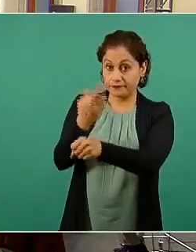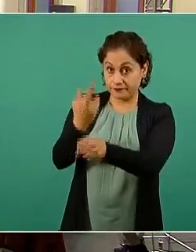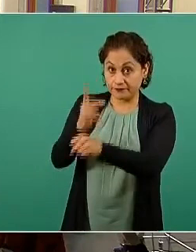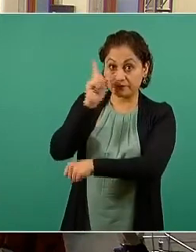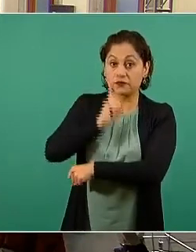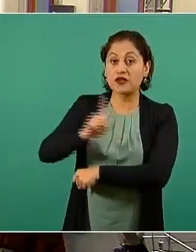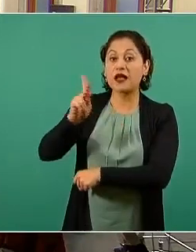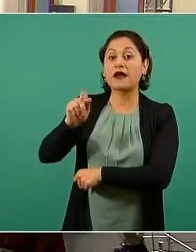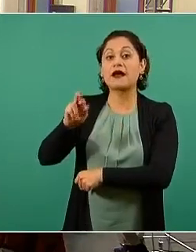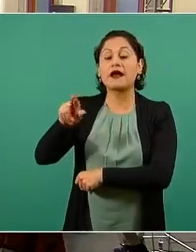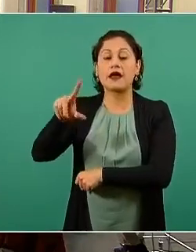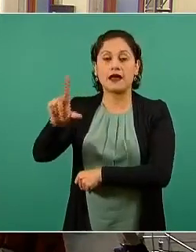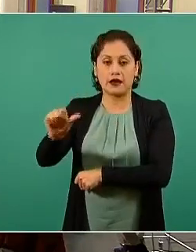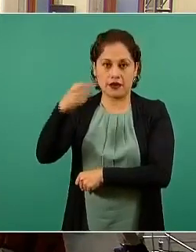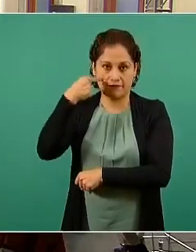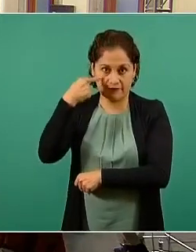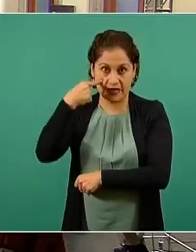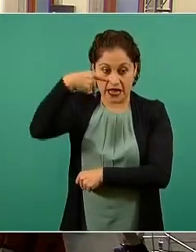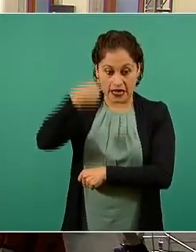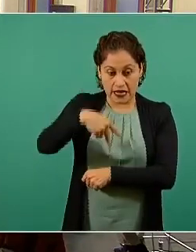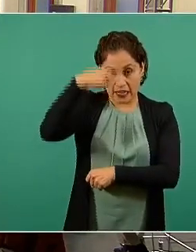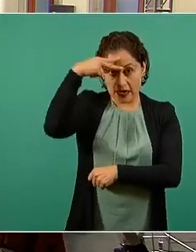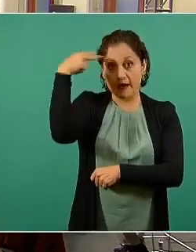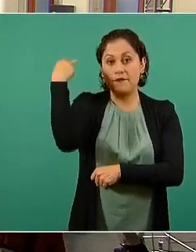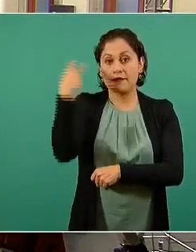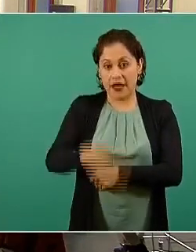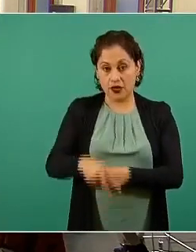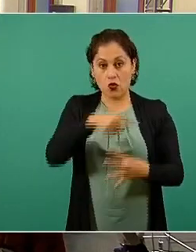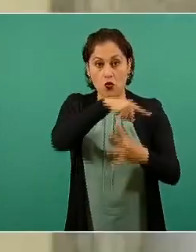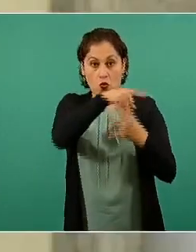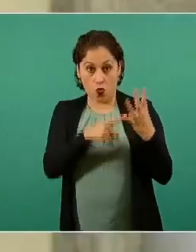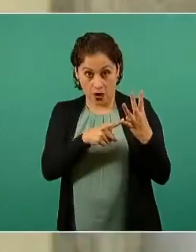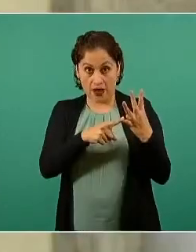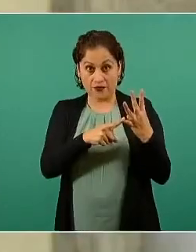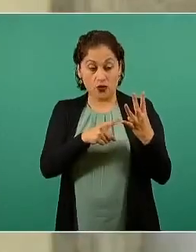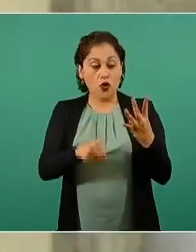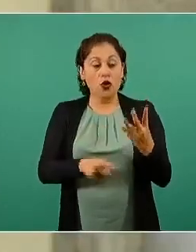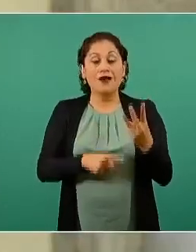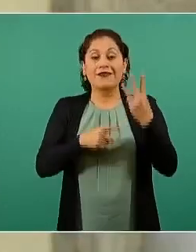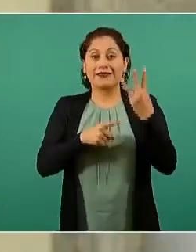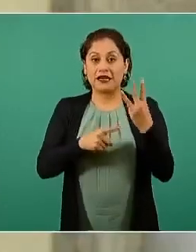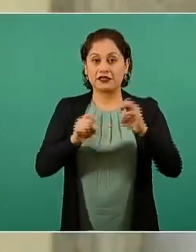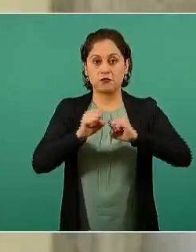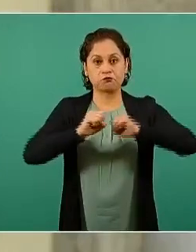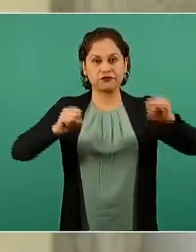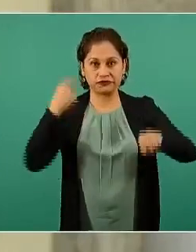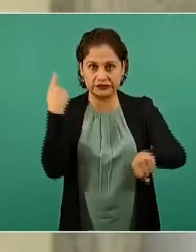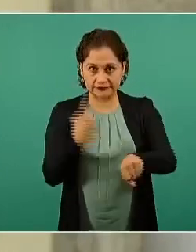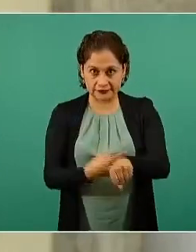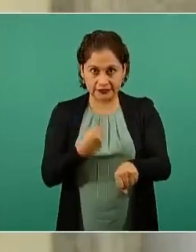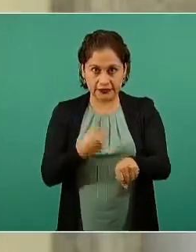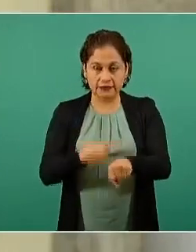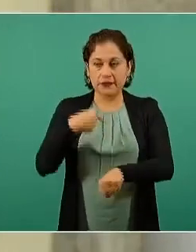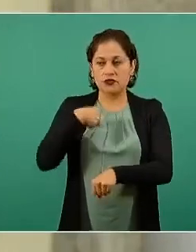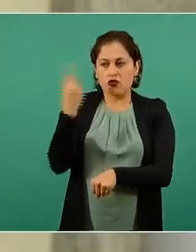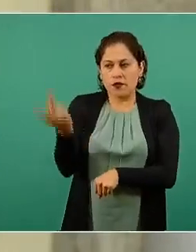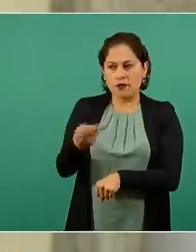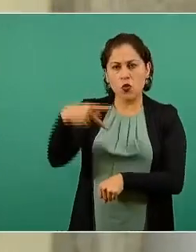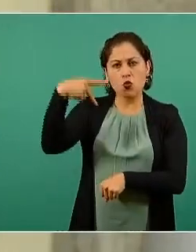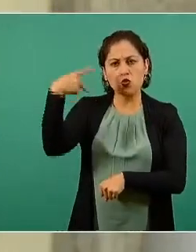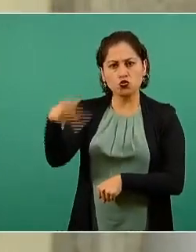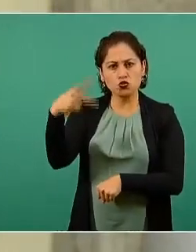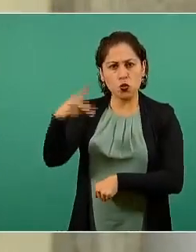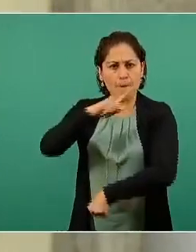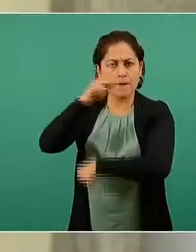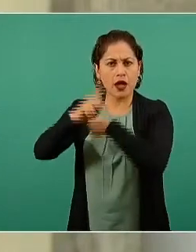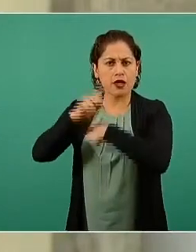México de cada 4 mexicanos, 3 somos obesos, hipertensos. ¿Cuál ha sido el factor de sus connacionales